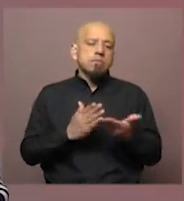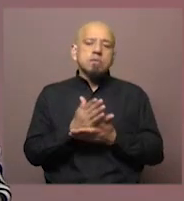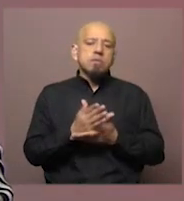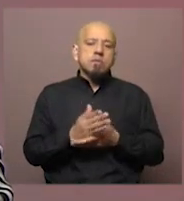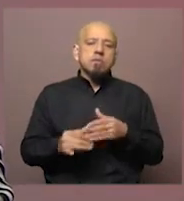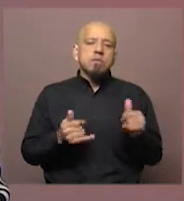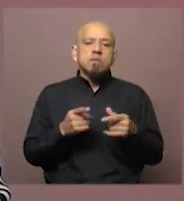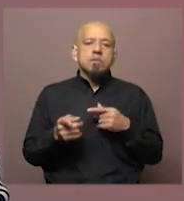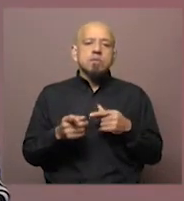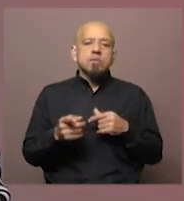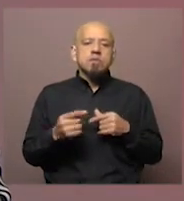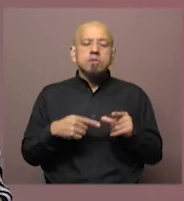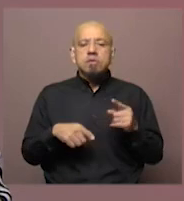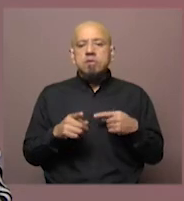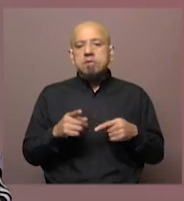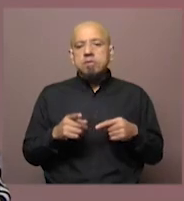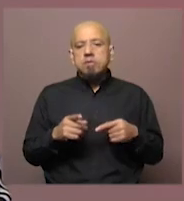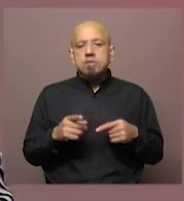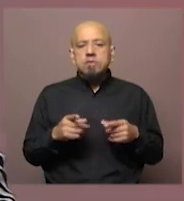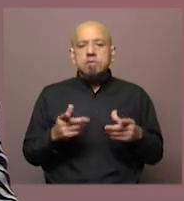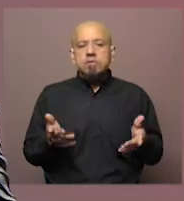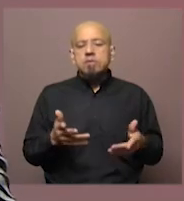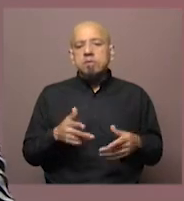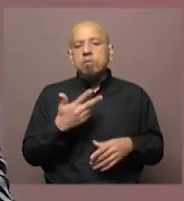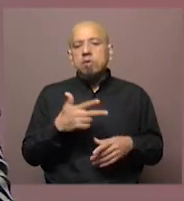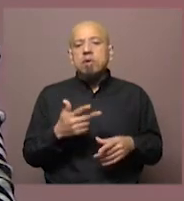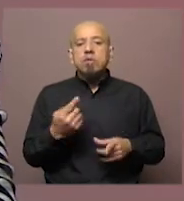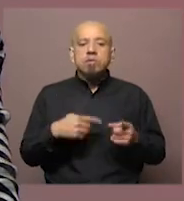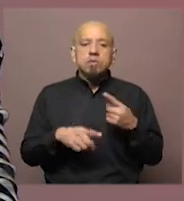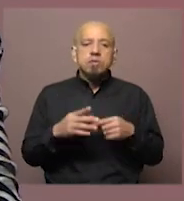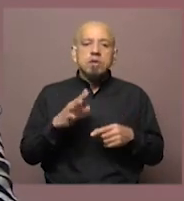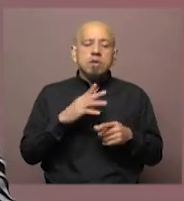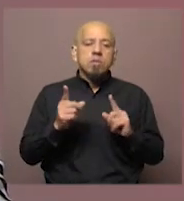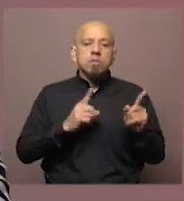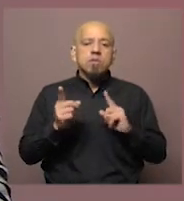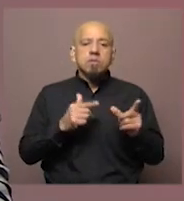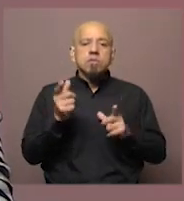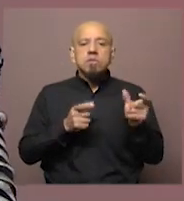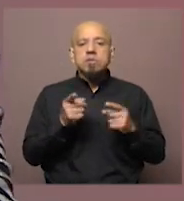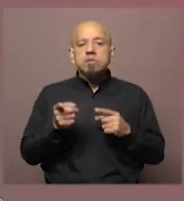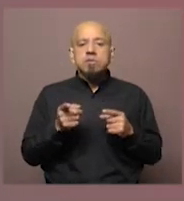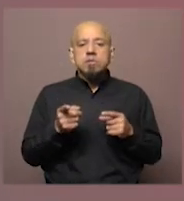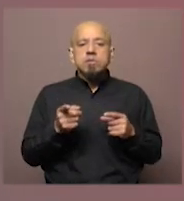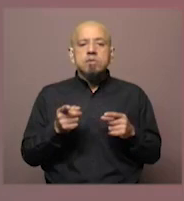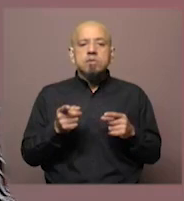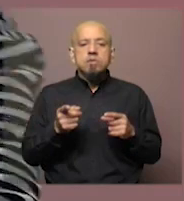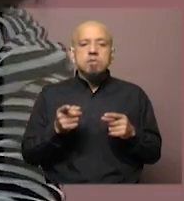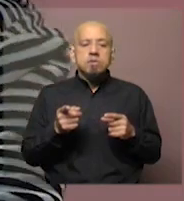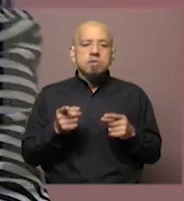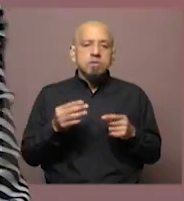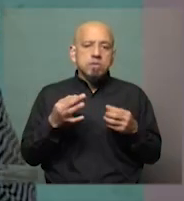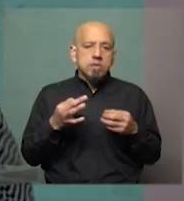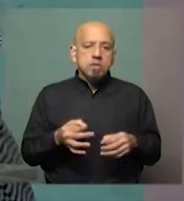O sea, el juego acompaña la humanidad. Y de hecho hay algunas personas estudiosas del juego, de verdad,